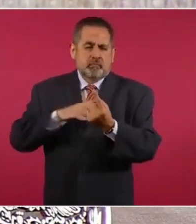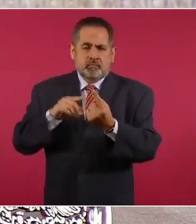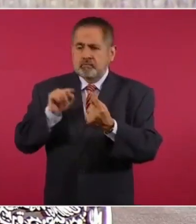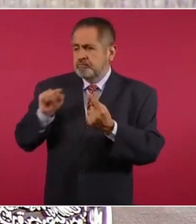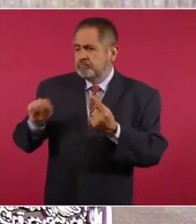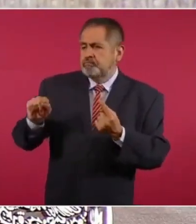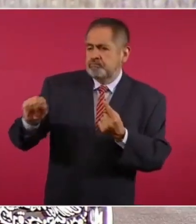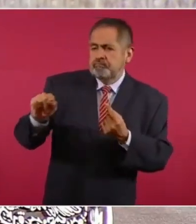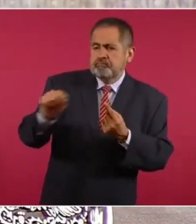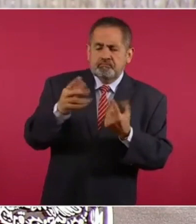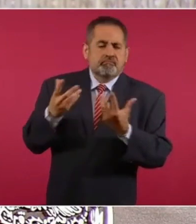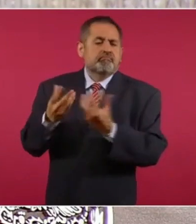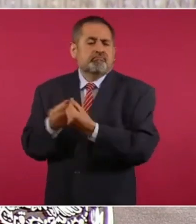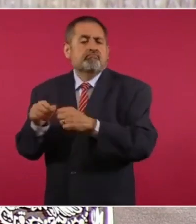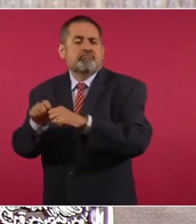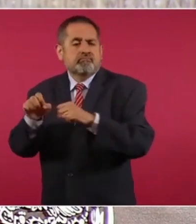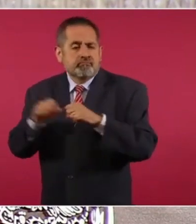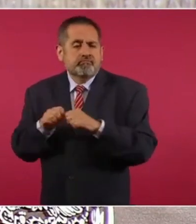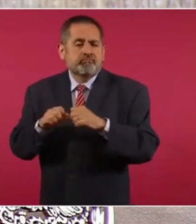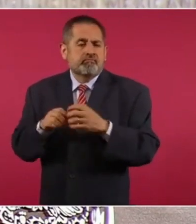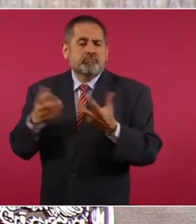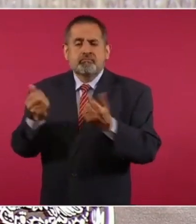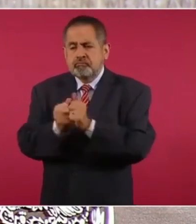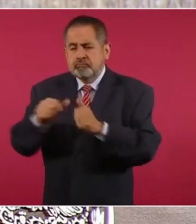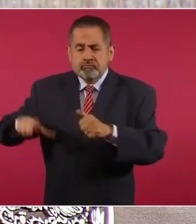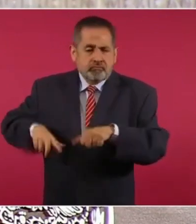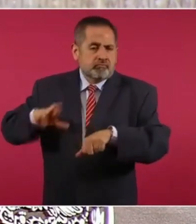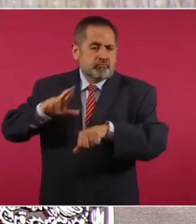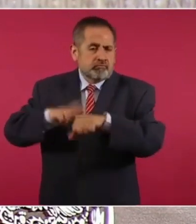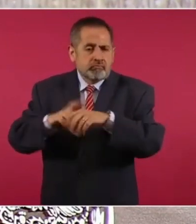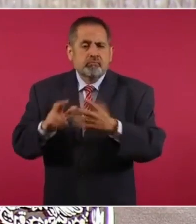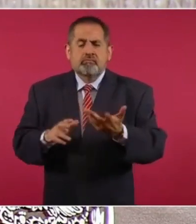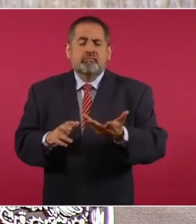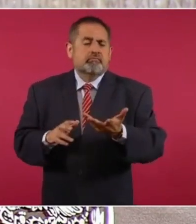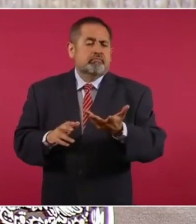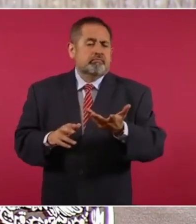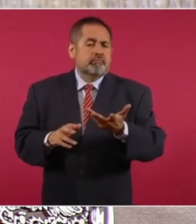son también los gobernadores,